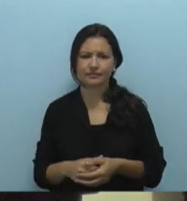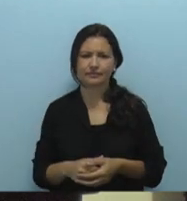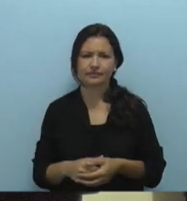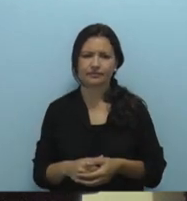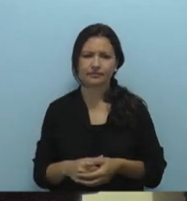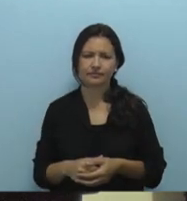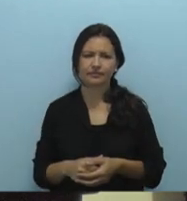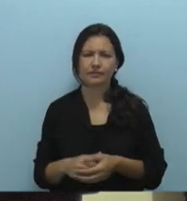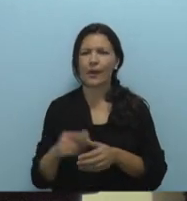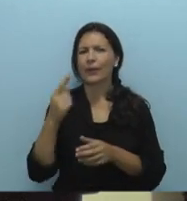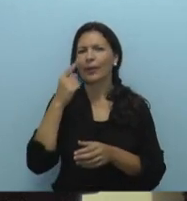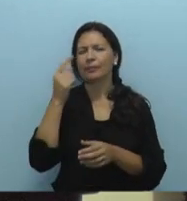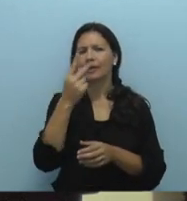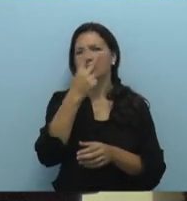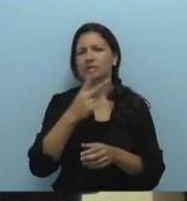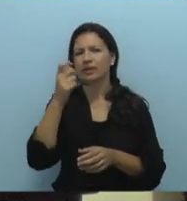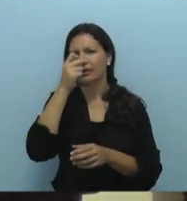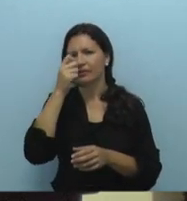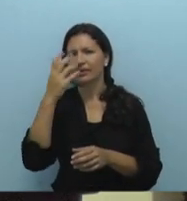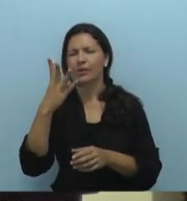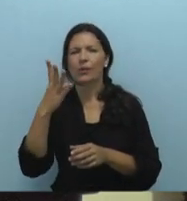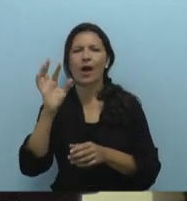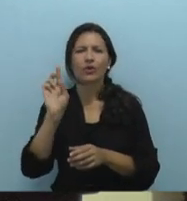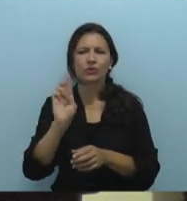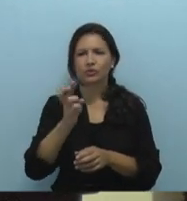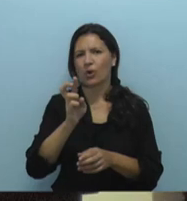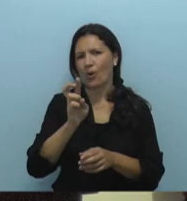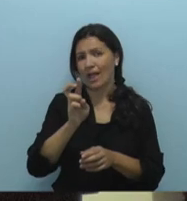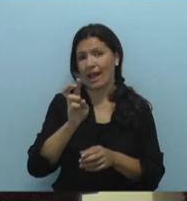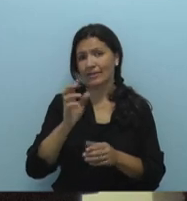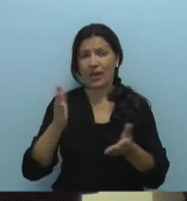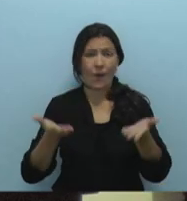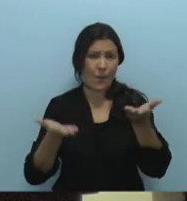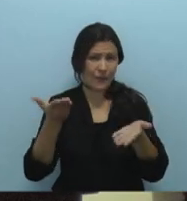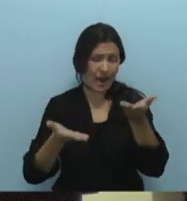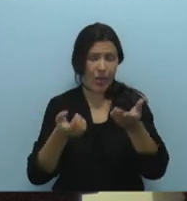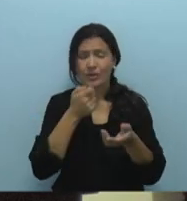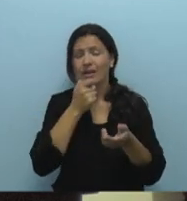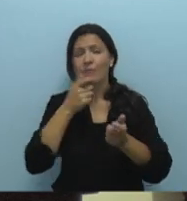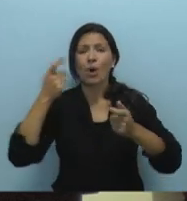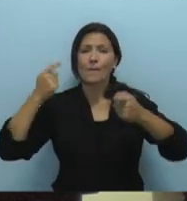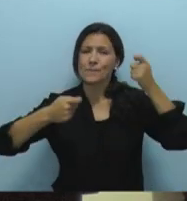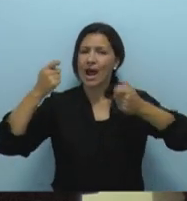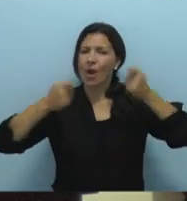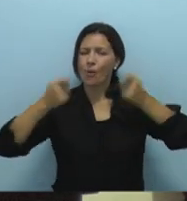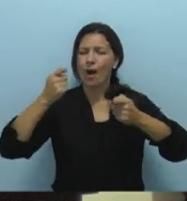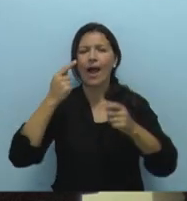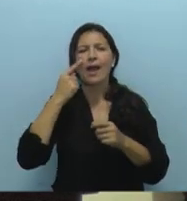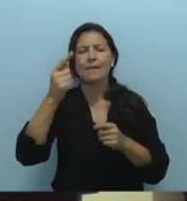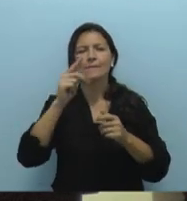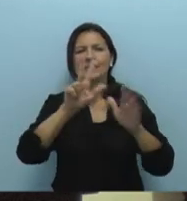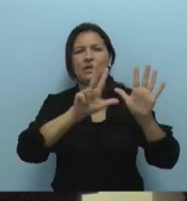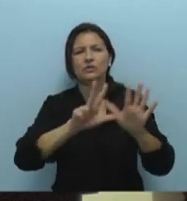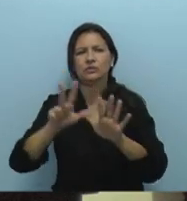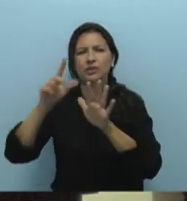de los 1.224 dólares. Comparado, por ejemplo, con Paraguay, que está en los